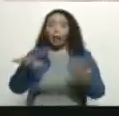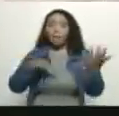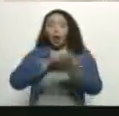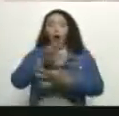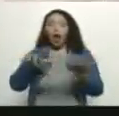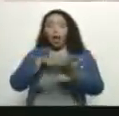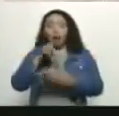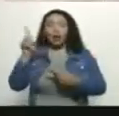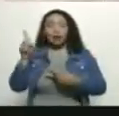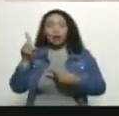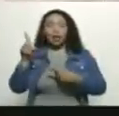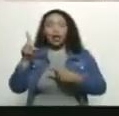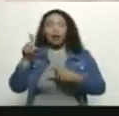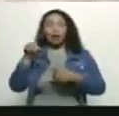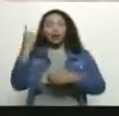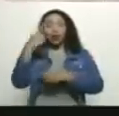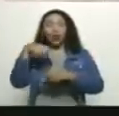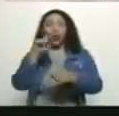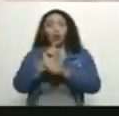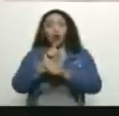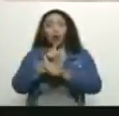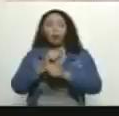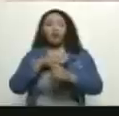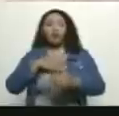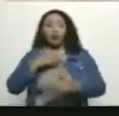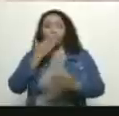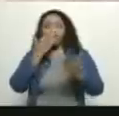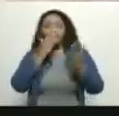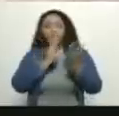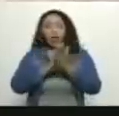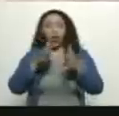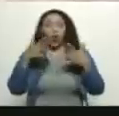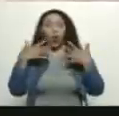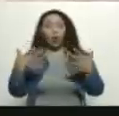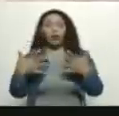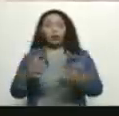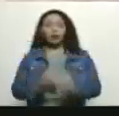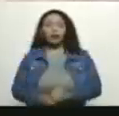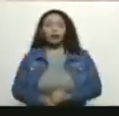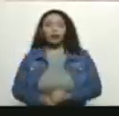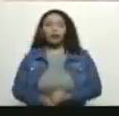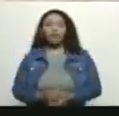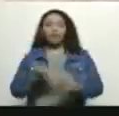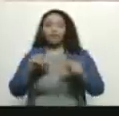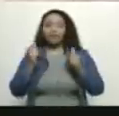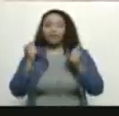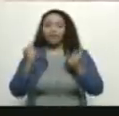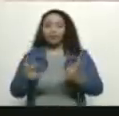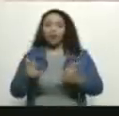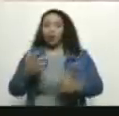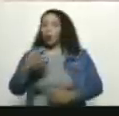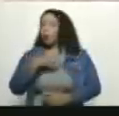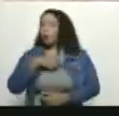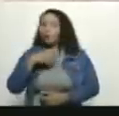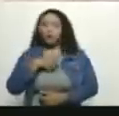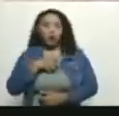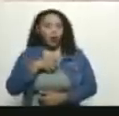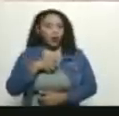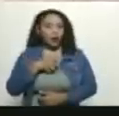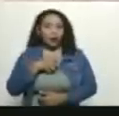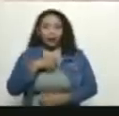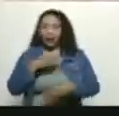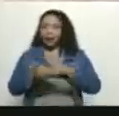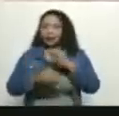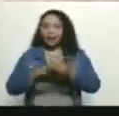que solo puede enfrentarse con hechos concretos y urgentes e inmediatos, y que no puede ser abordada de